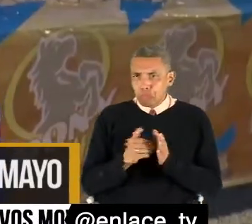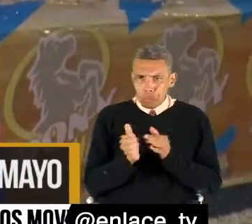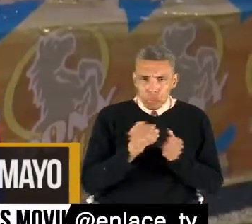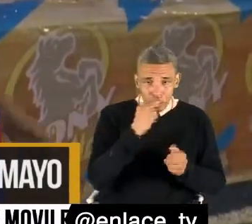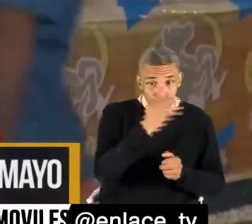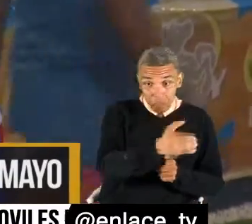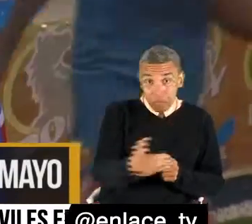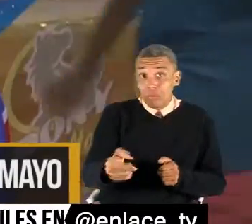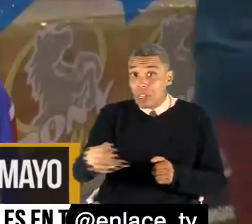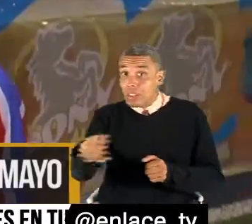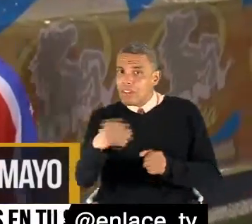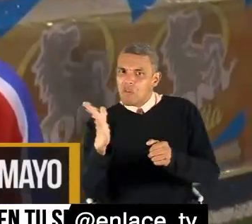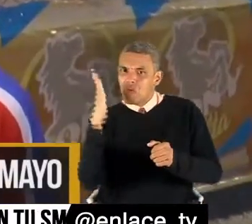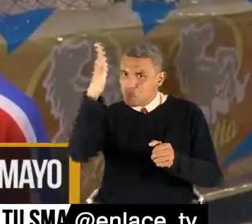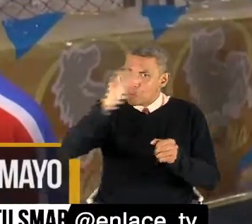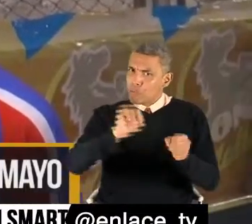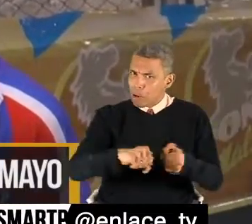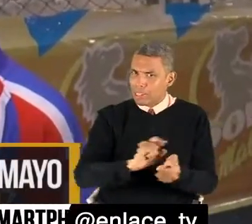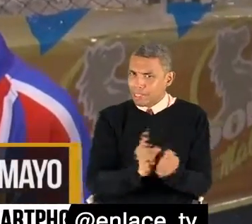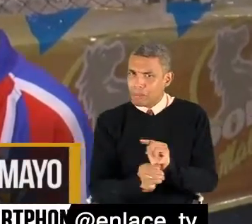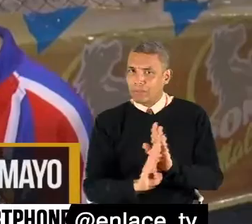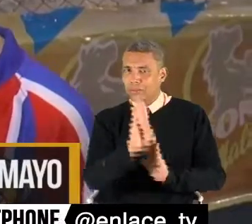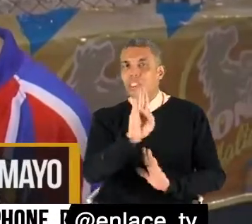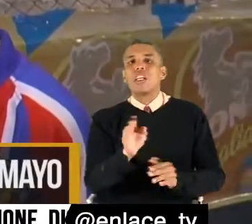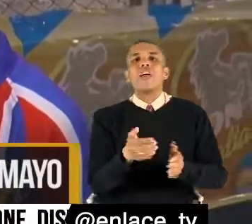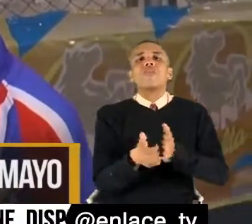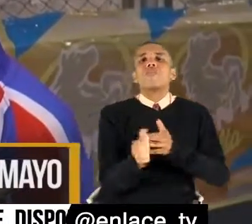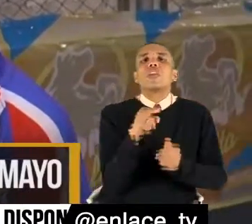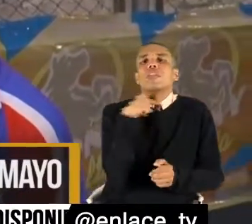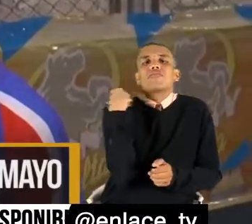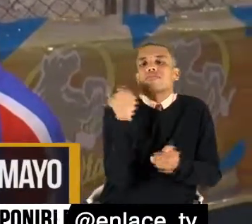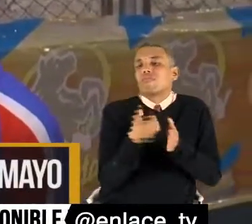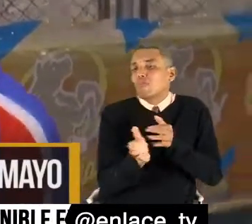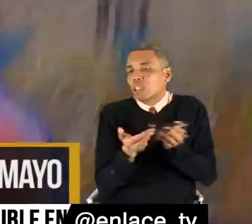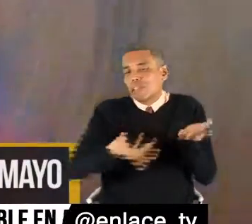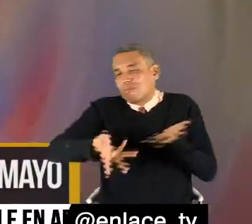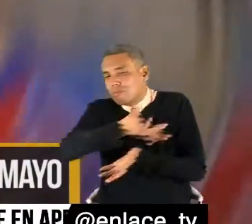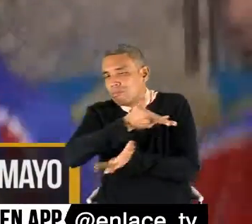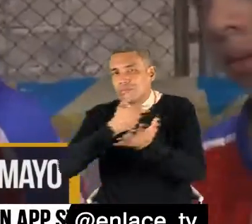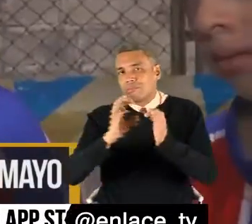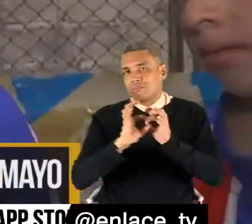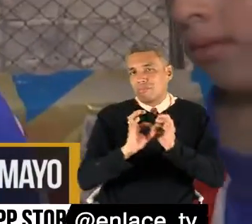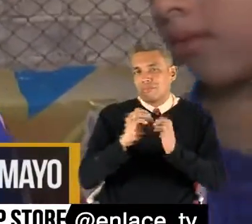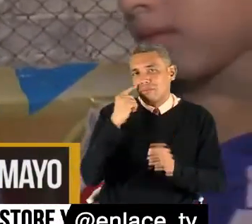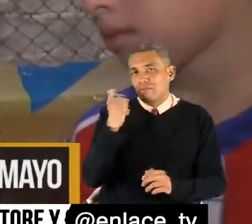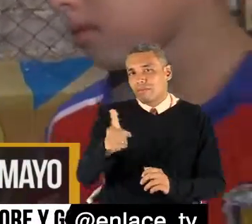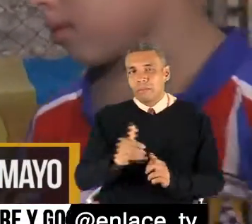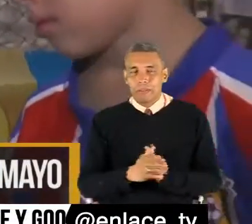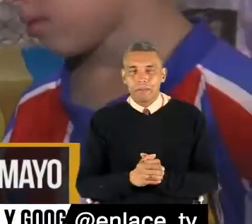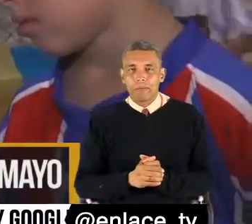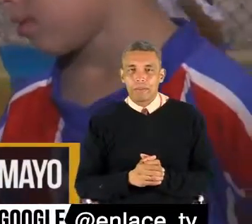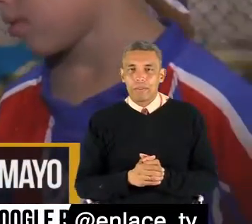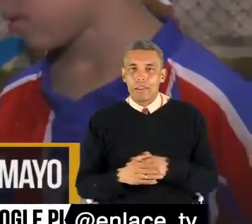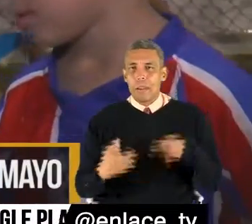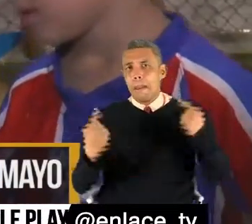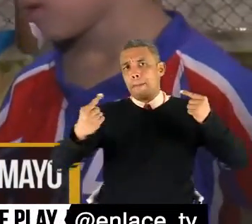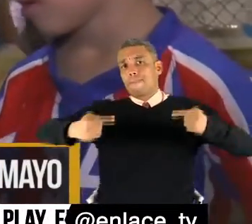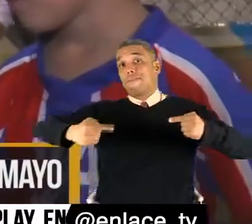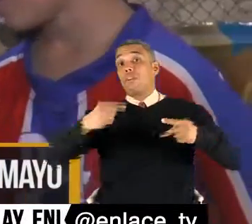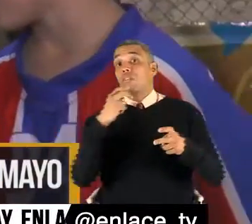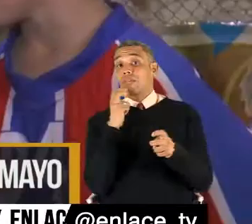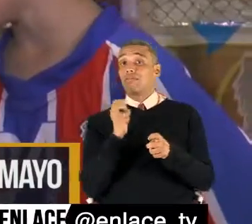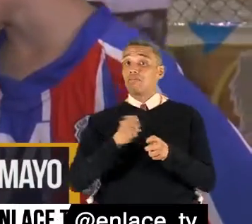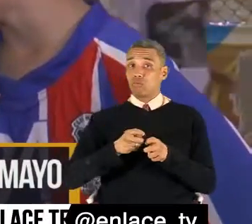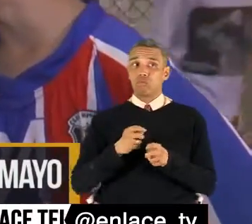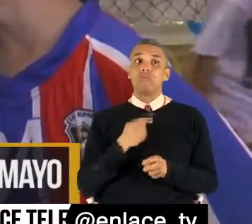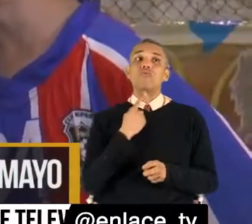importa, porque lo que importa es que podemos divertirnos con nuestros compañeros. Fue muy difícil el partido, pero